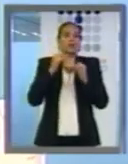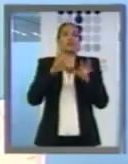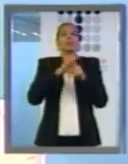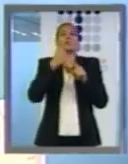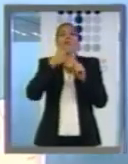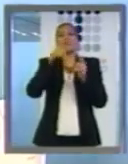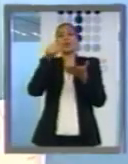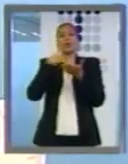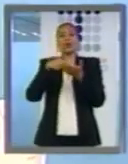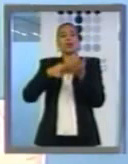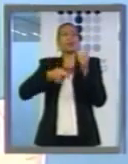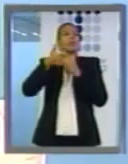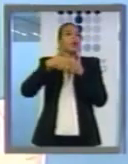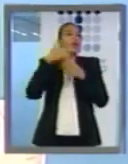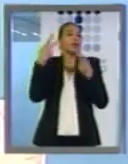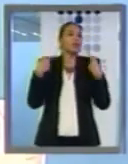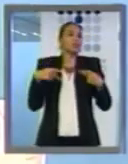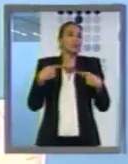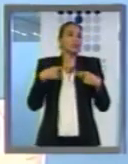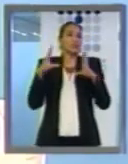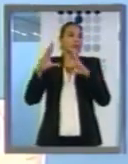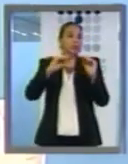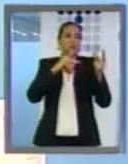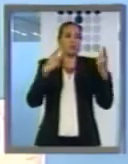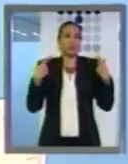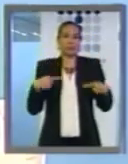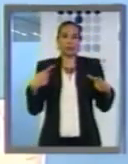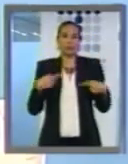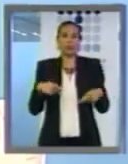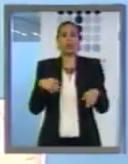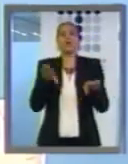local, que tienen muy pocas personas para hacer la capacitación,